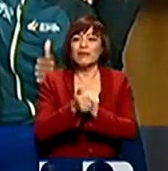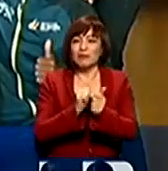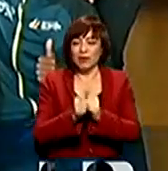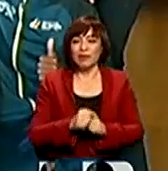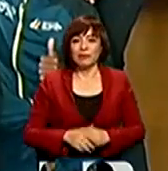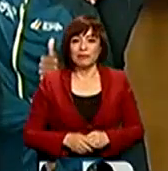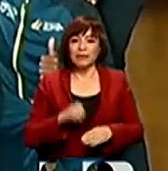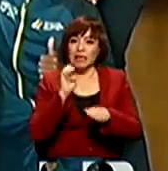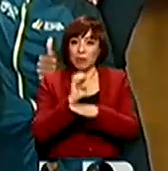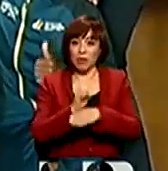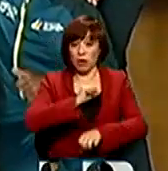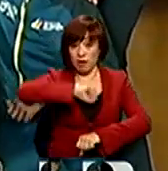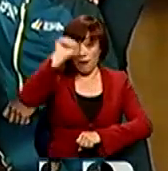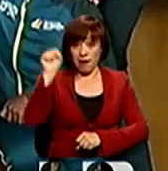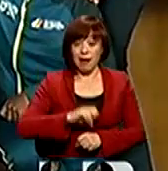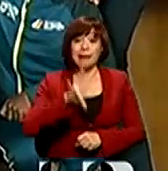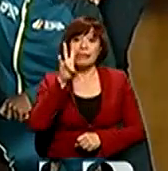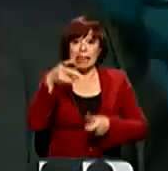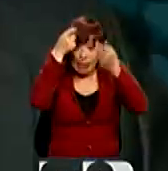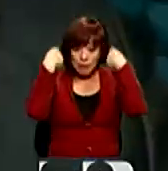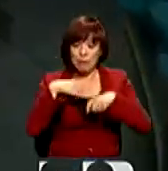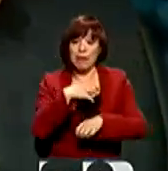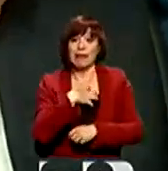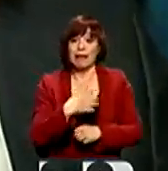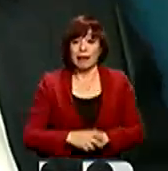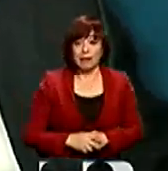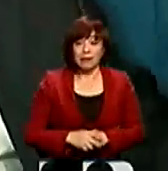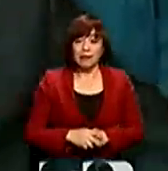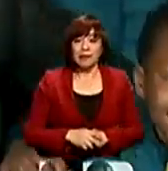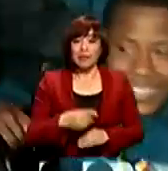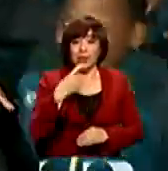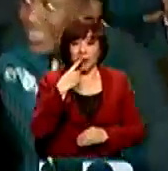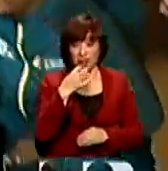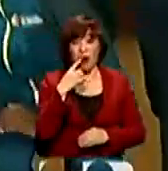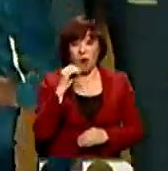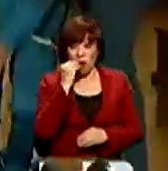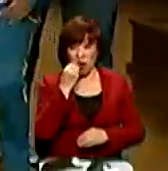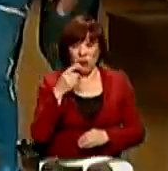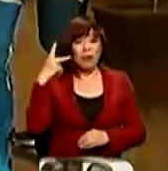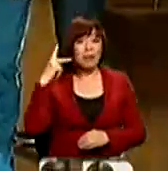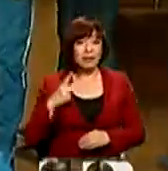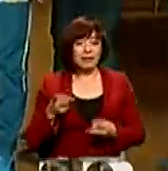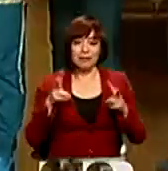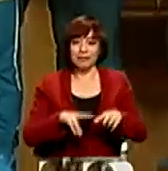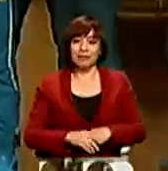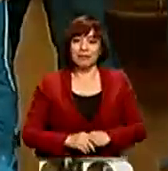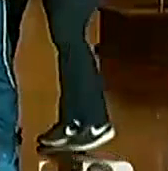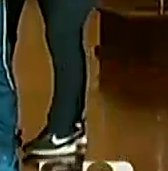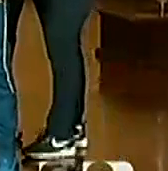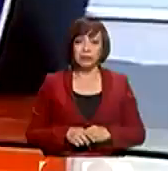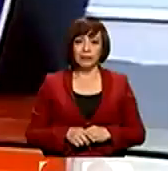ellos, Ecuador cosechó 7 medallas, 1 de oro, 3 de plata y 3 de bronce. En Quito, María Gracia Costa, 24 horas.